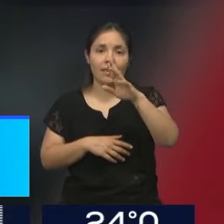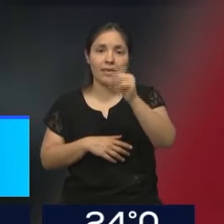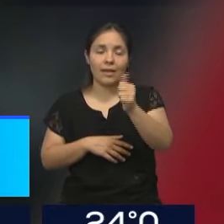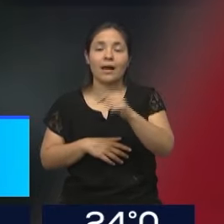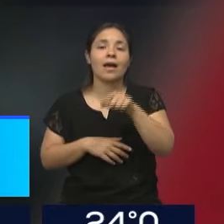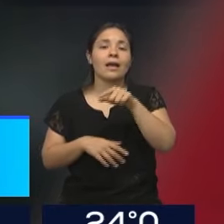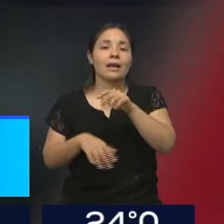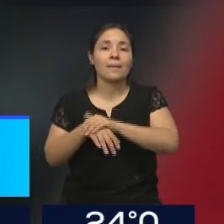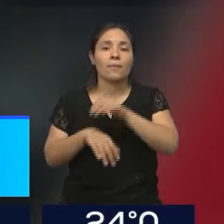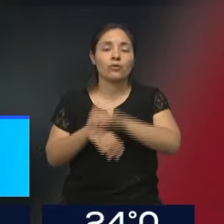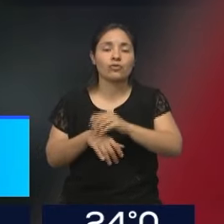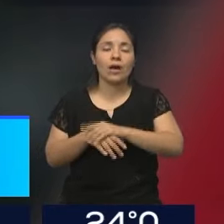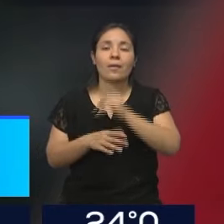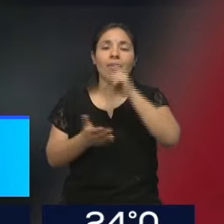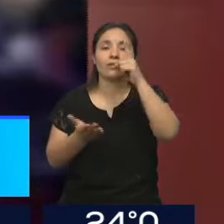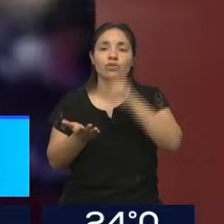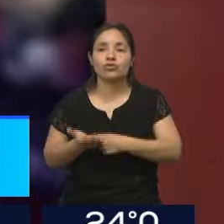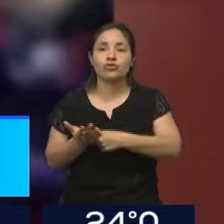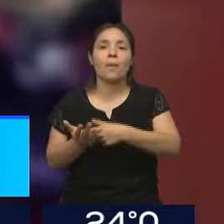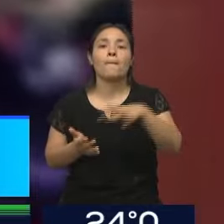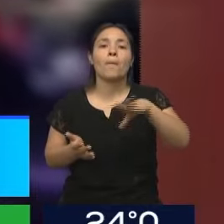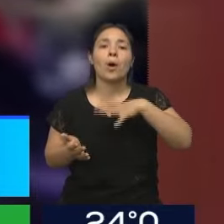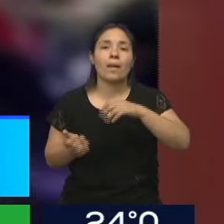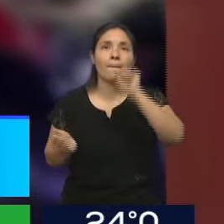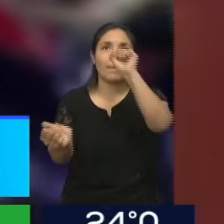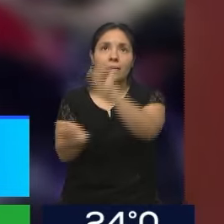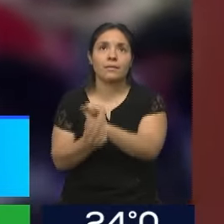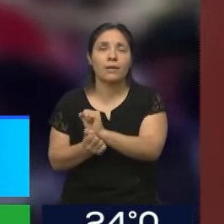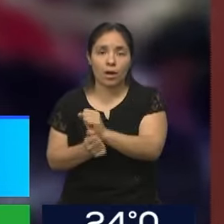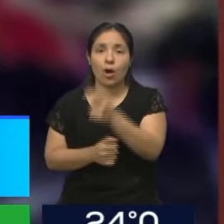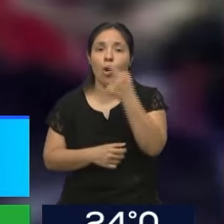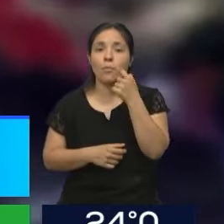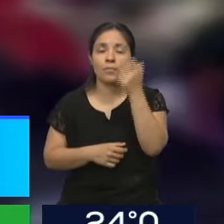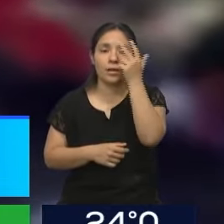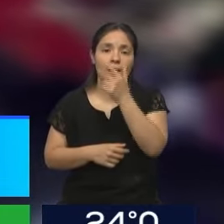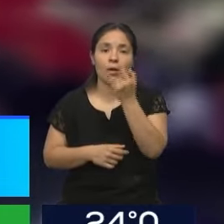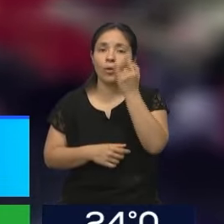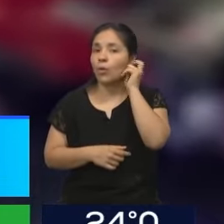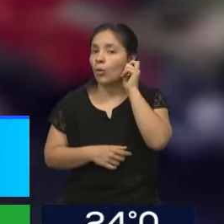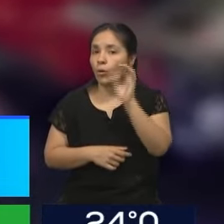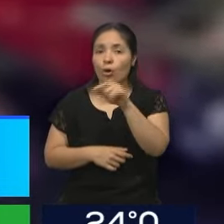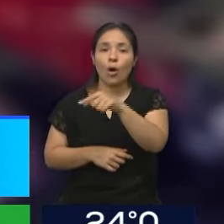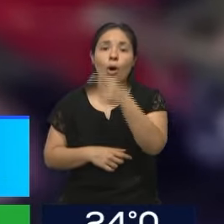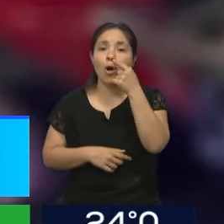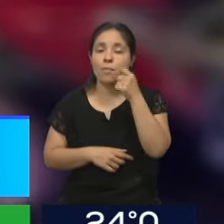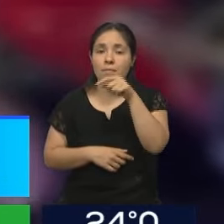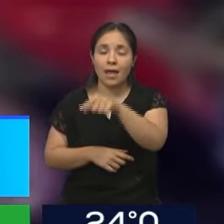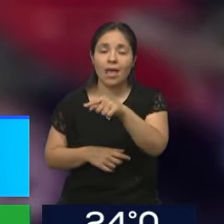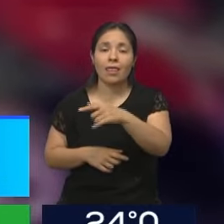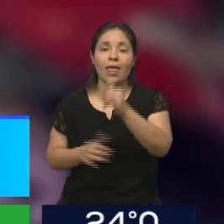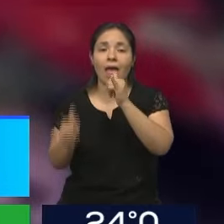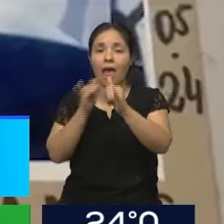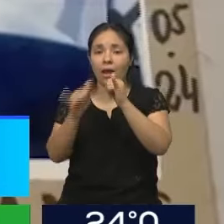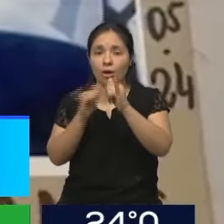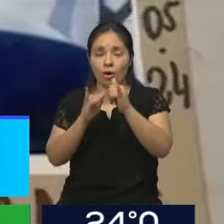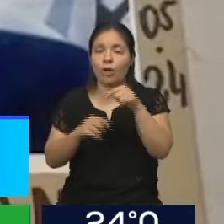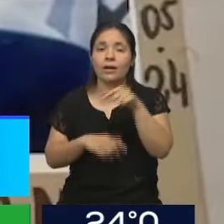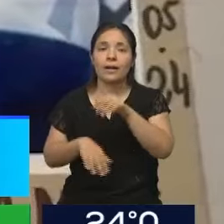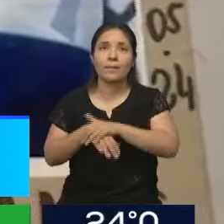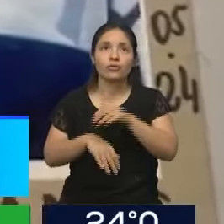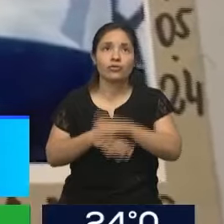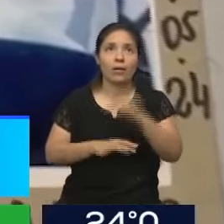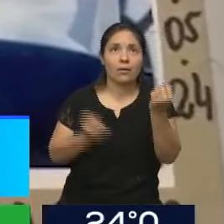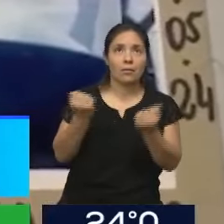prisión preventiva para el sommelier Hugo Martínez Rodríguez, el hombre que en estado de ebriedad atropelló y mató a Leonardo Ezequiel